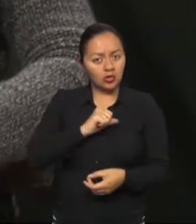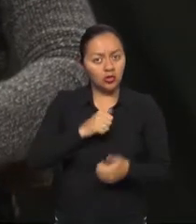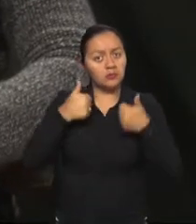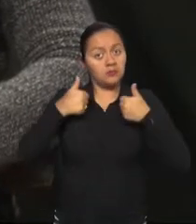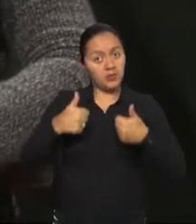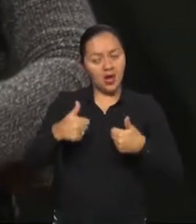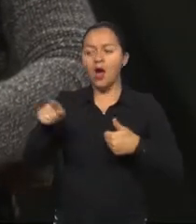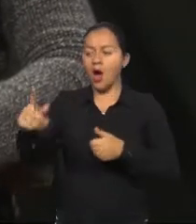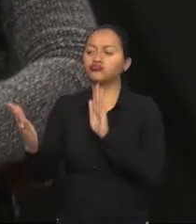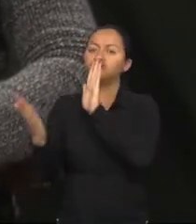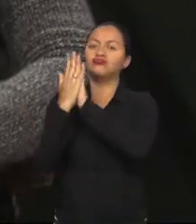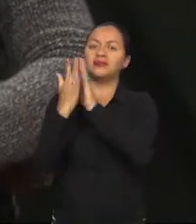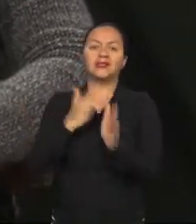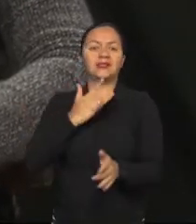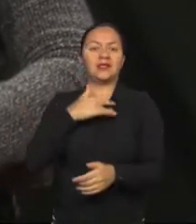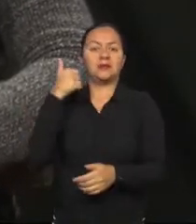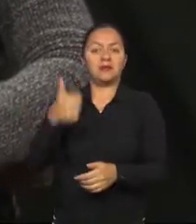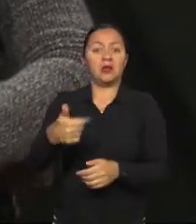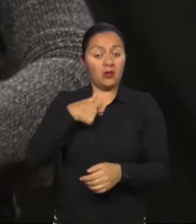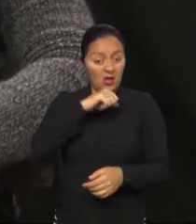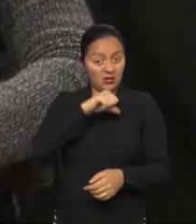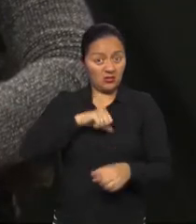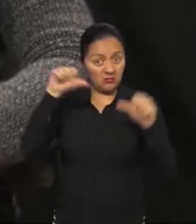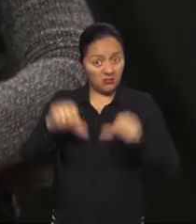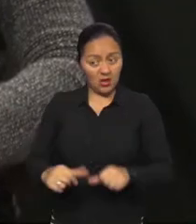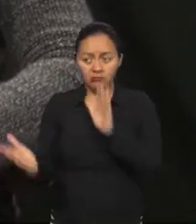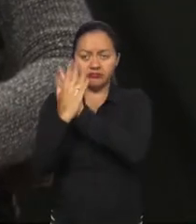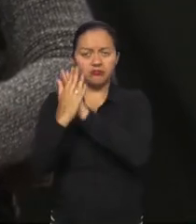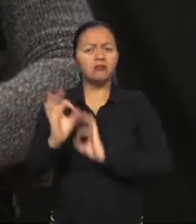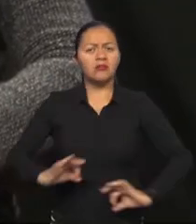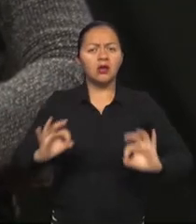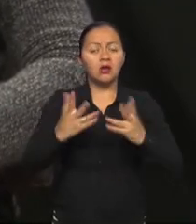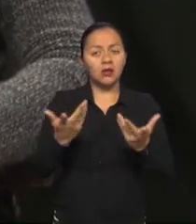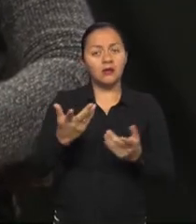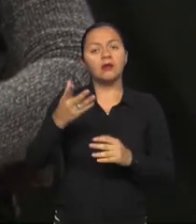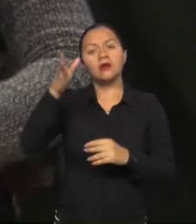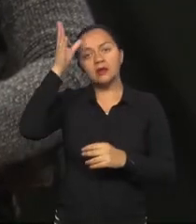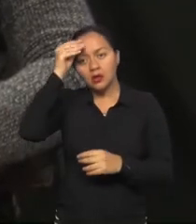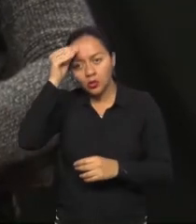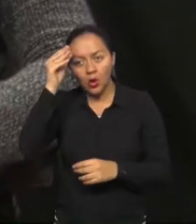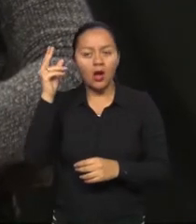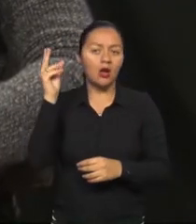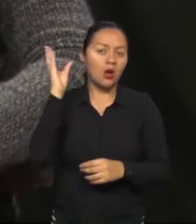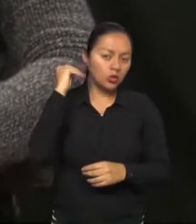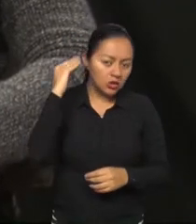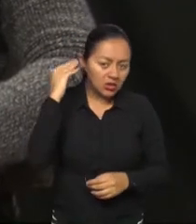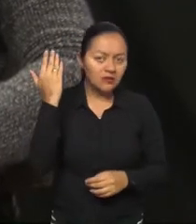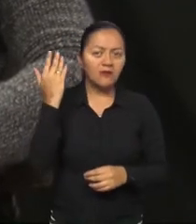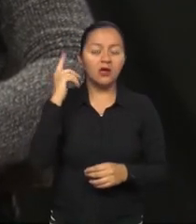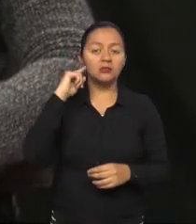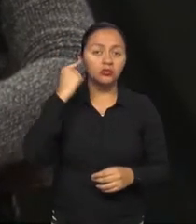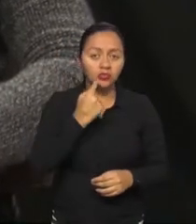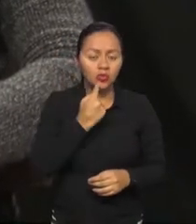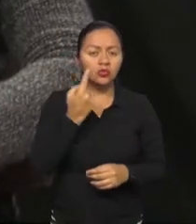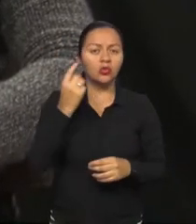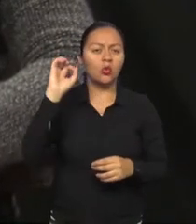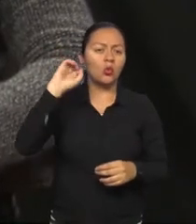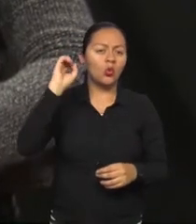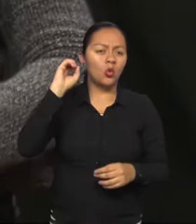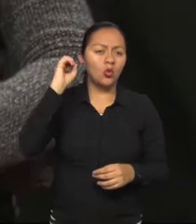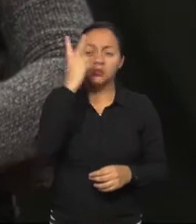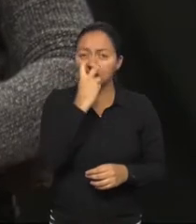una discapacidad física, una discapacidad auditiva, pues me ha generado una cantidad de preguntas, sobre